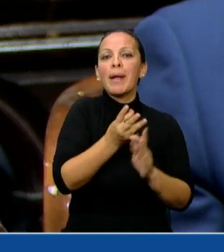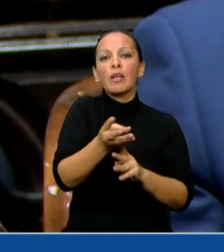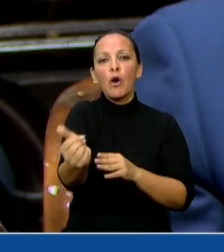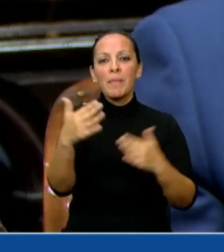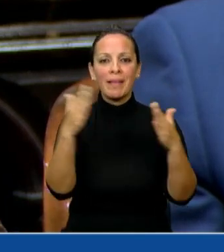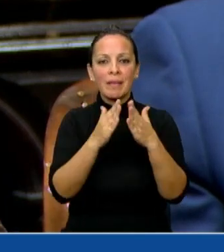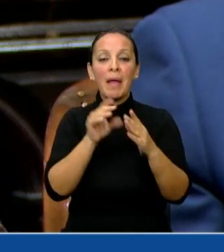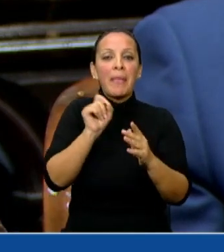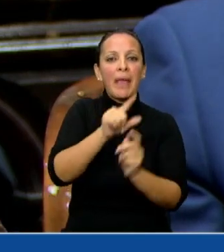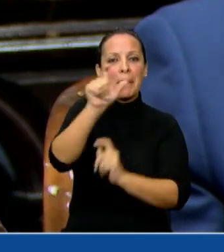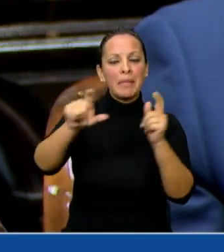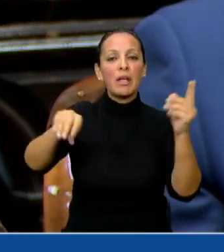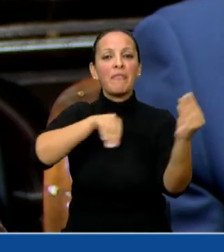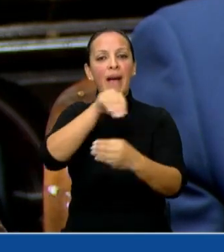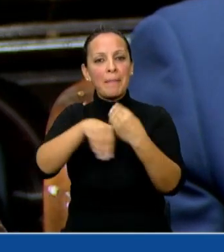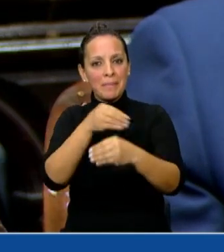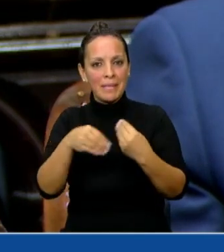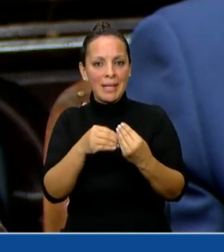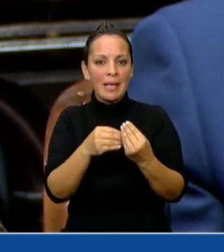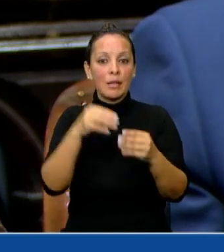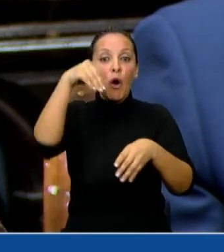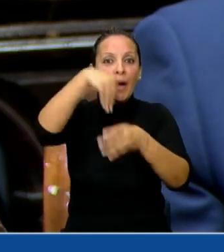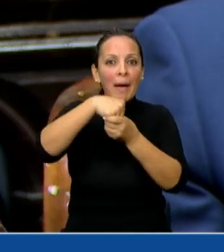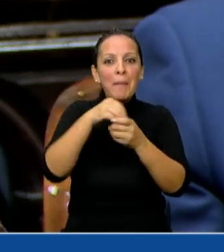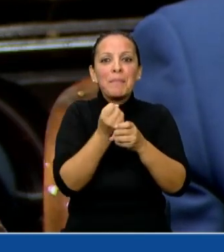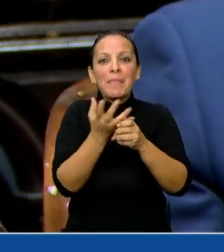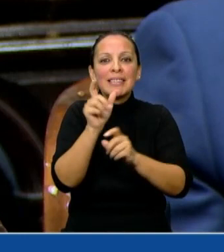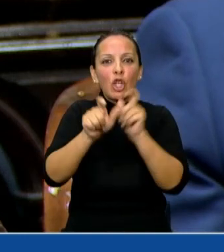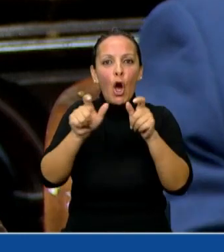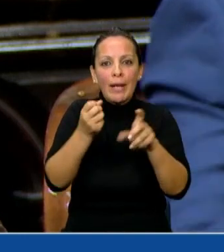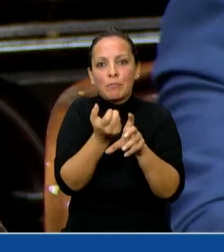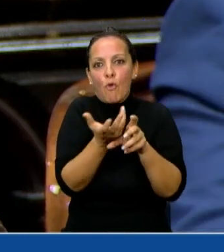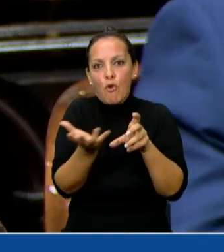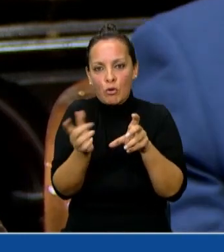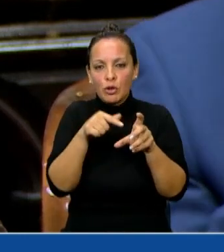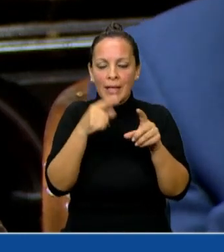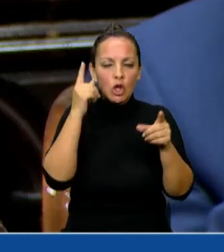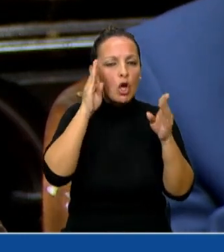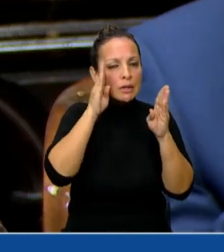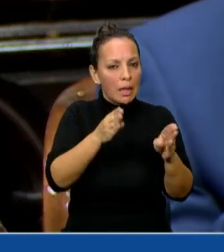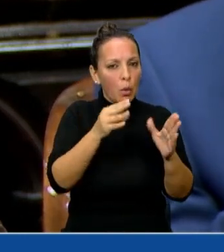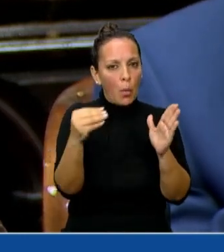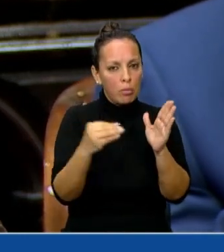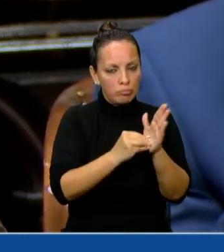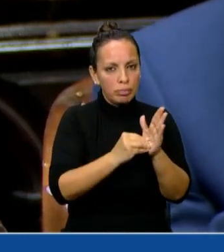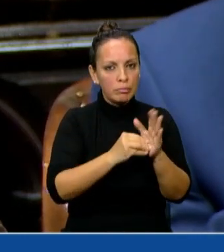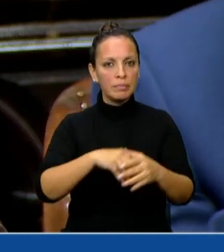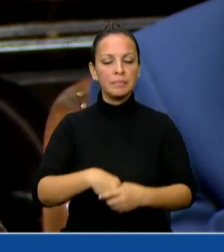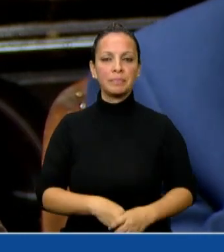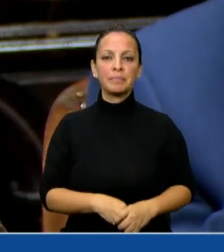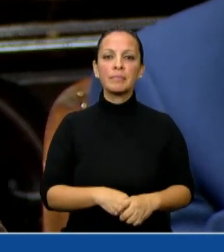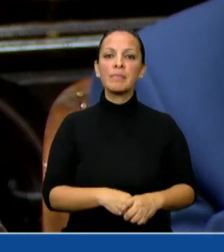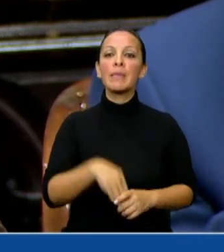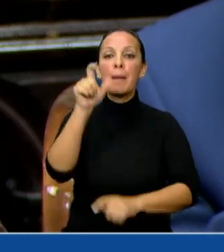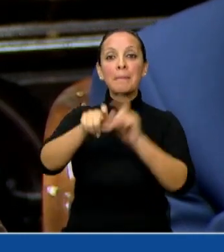a familiares o a familias numerosas, ¿no? O sea, se tuvo en cuenta esto en el valor de los UVAs a cubrir.